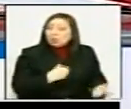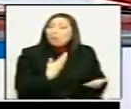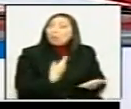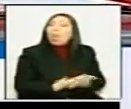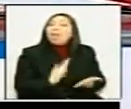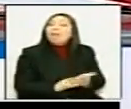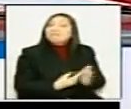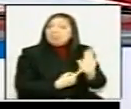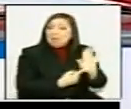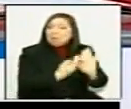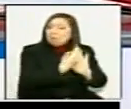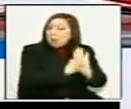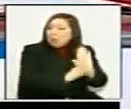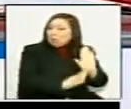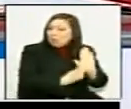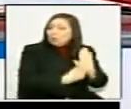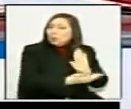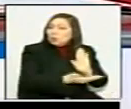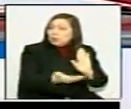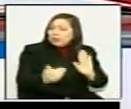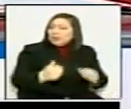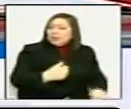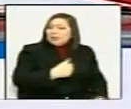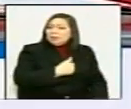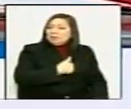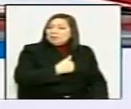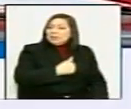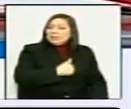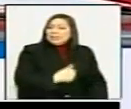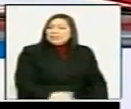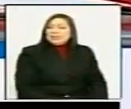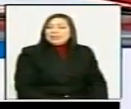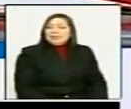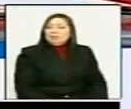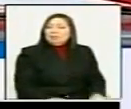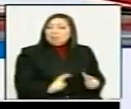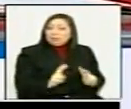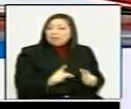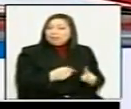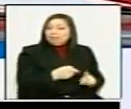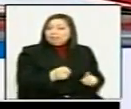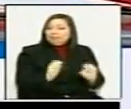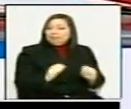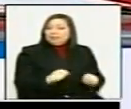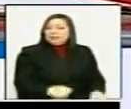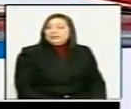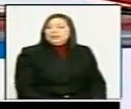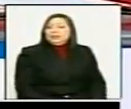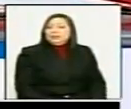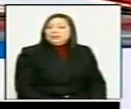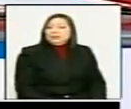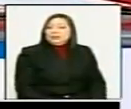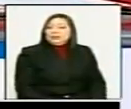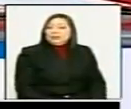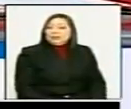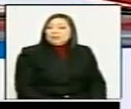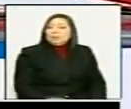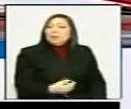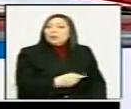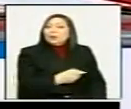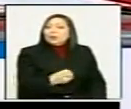documentos que ustedes mismos pueden verificarlo, comprobarlo, porque